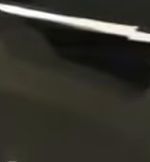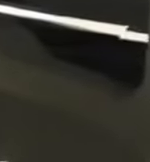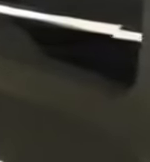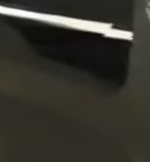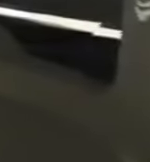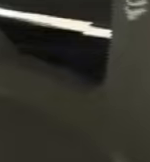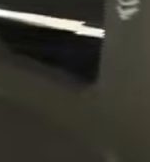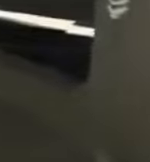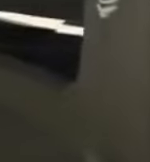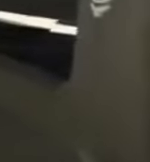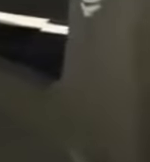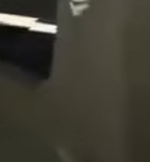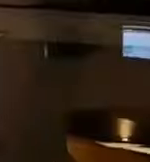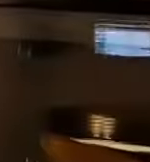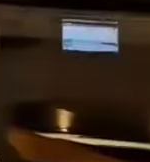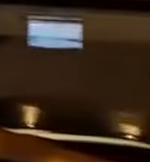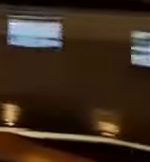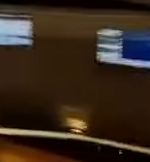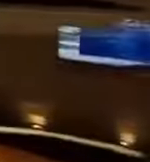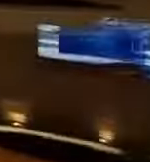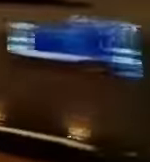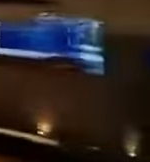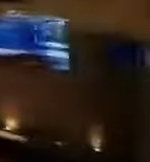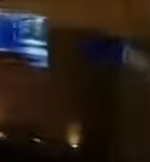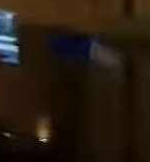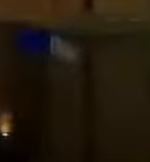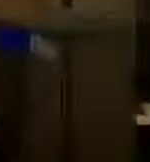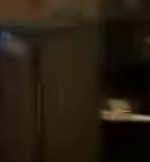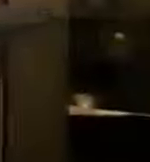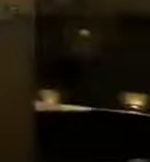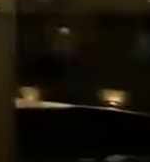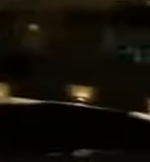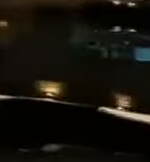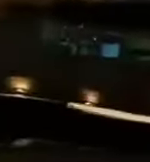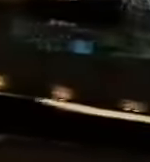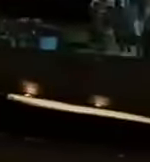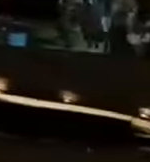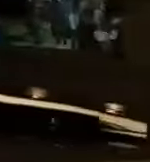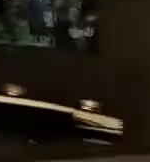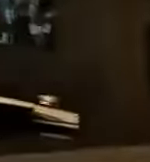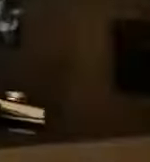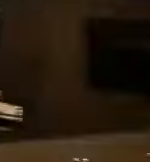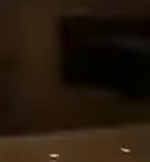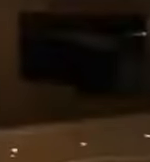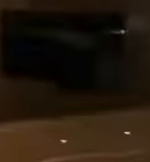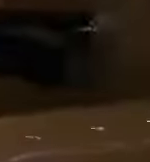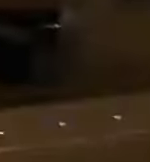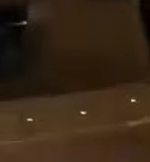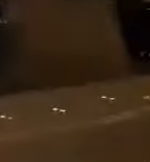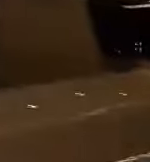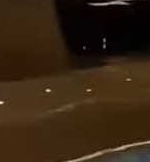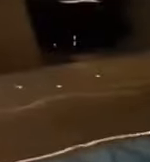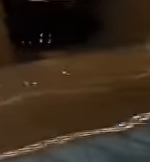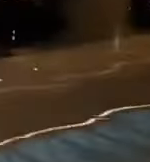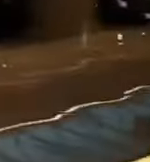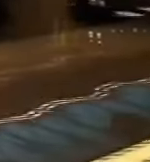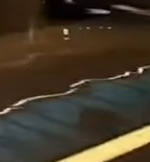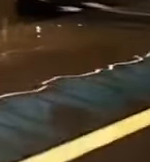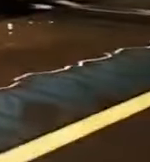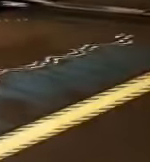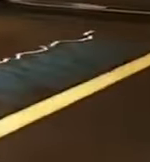le permitirán trabajar en la investigación de chips y tecnologías 5G y 6G. Noticias